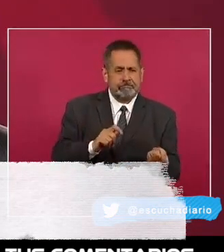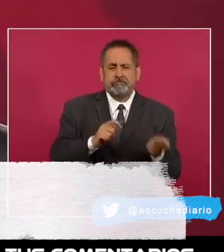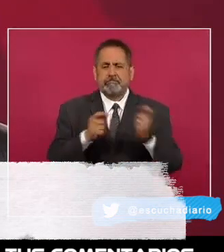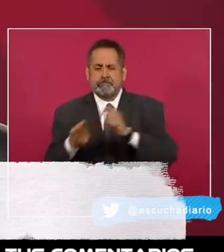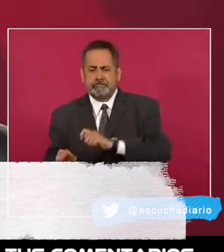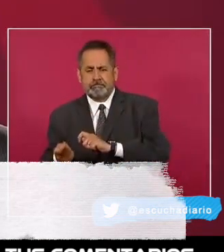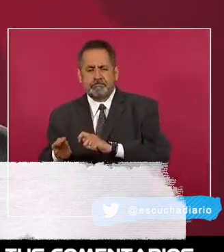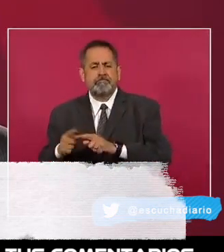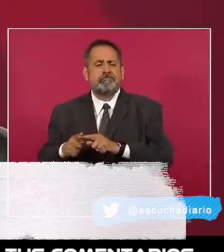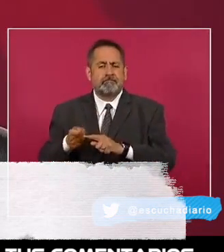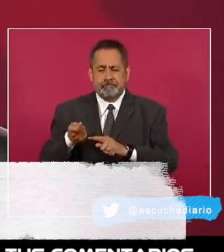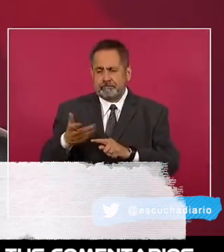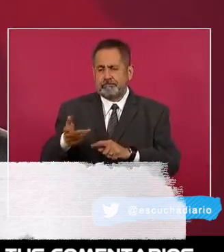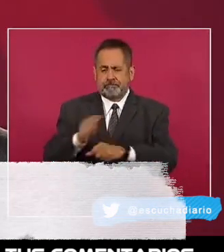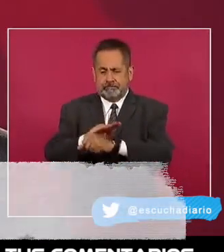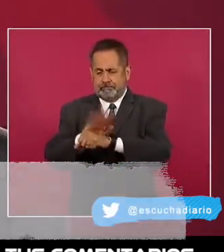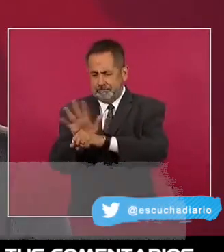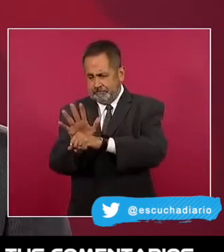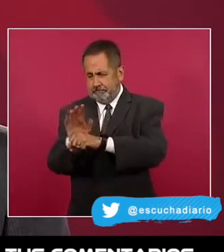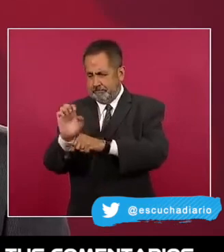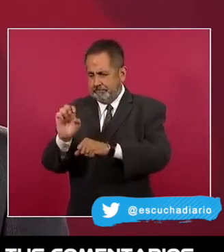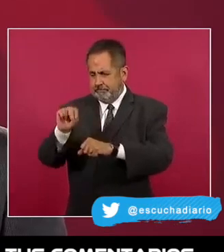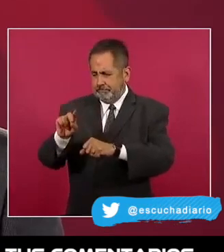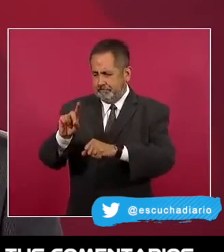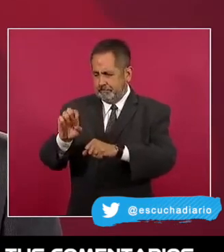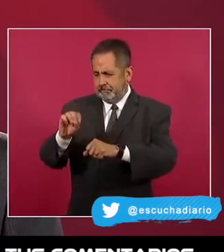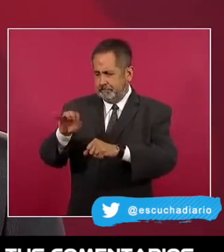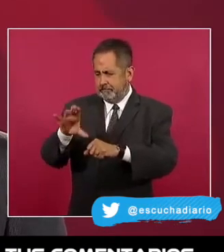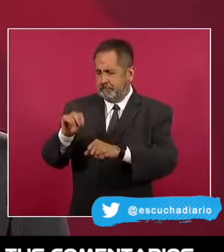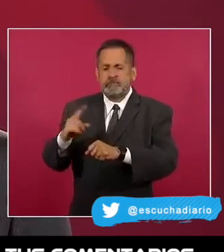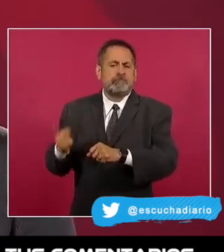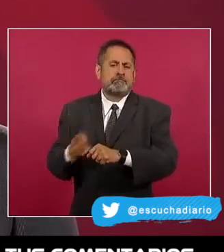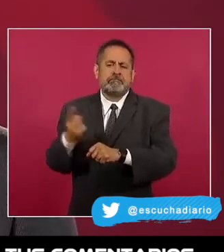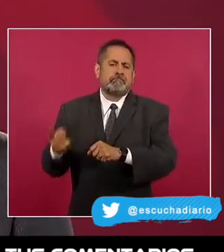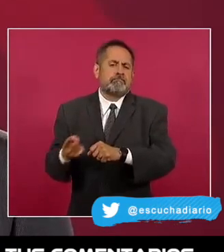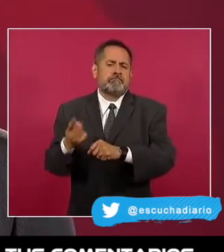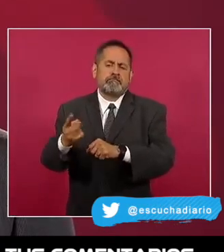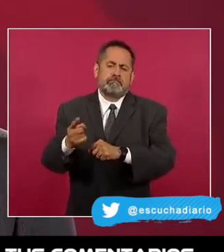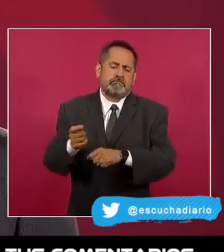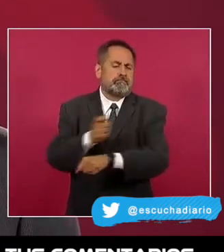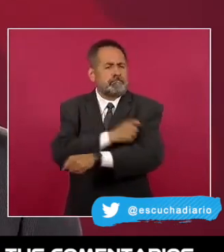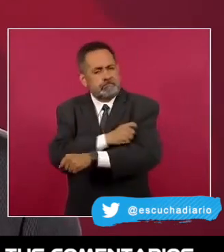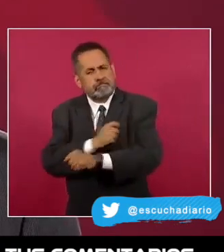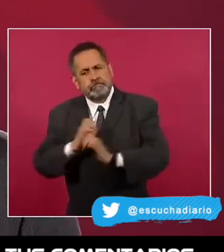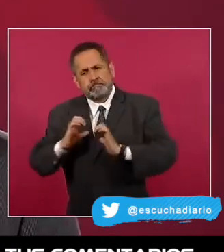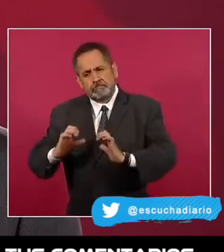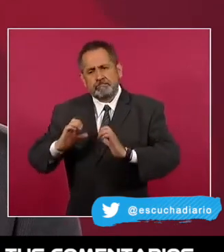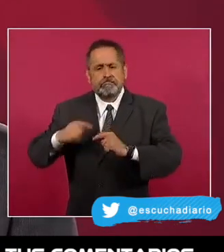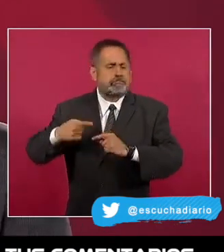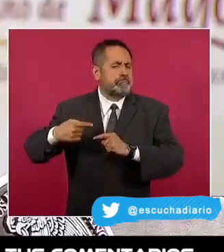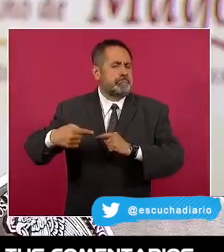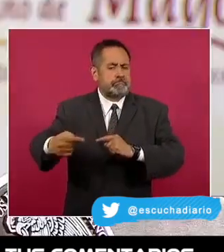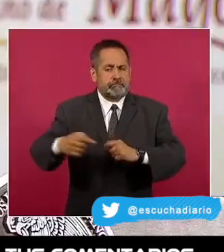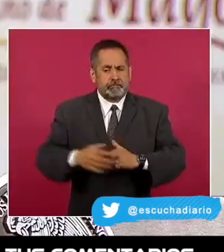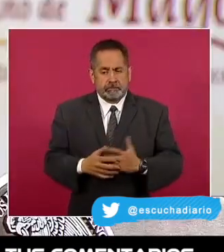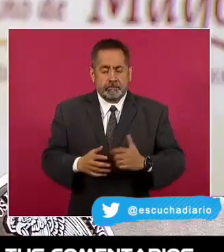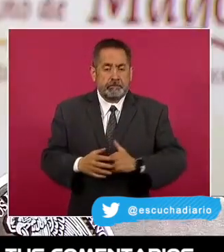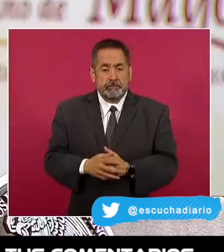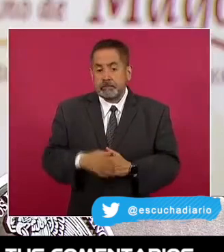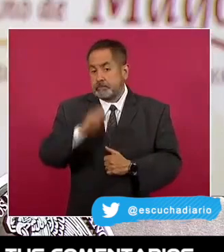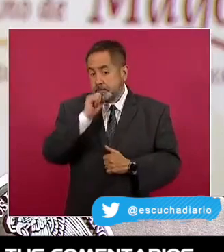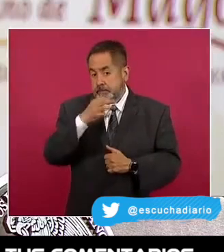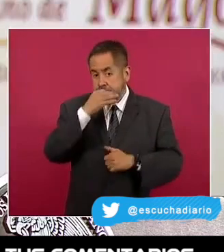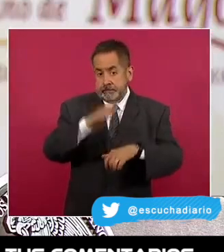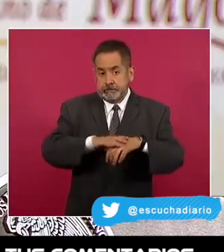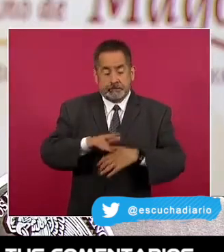relevante por el impacto que tiene, muestra que en las 5 semanas recientes se tiene un dígito. La semana reciente cerró con una defunción